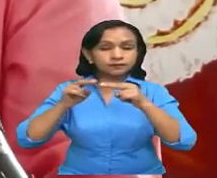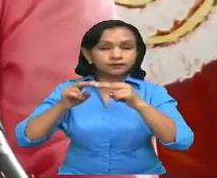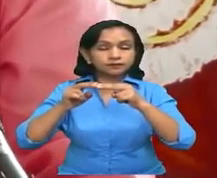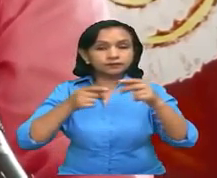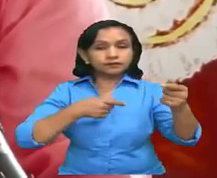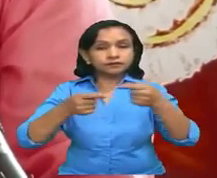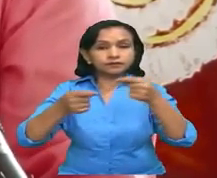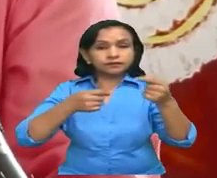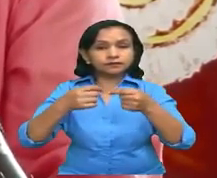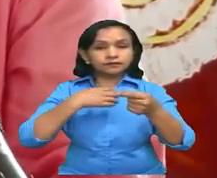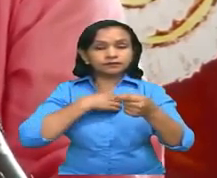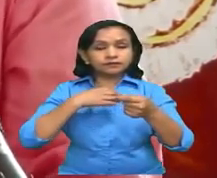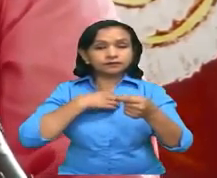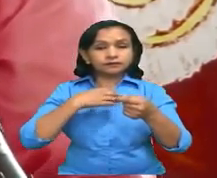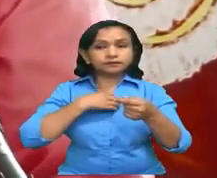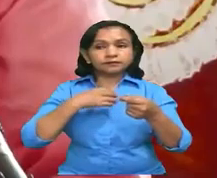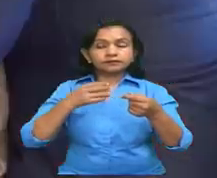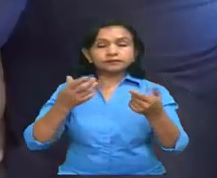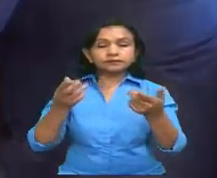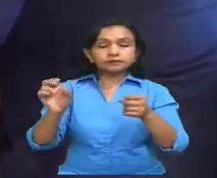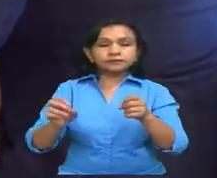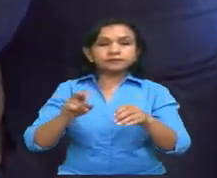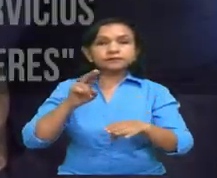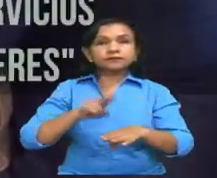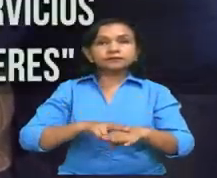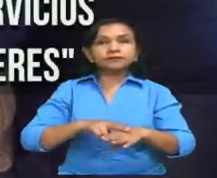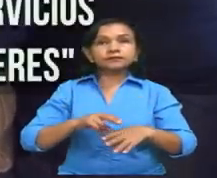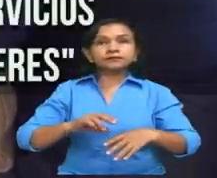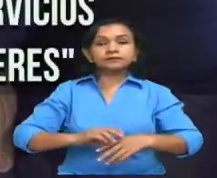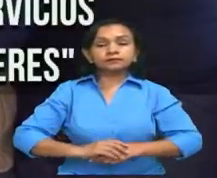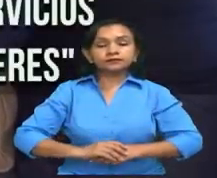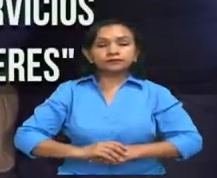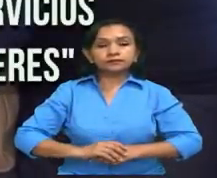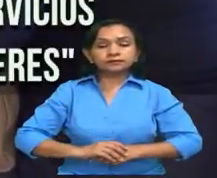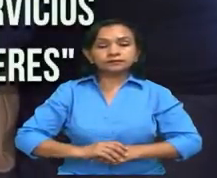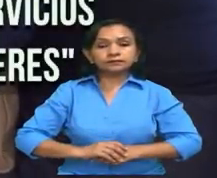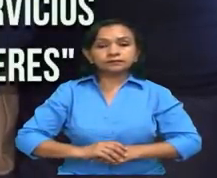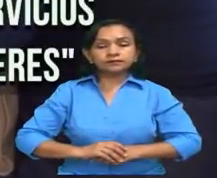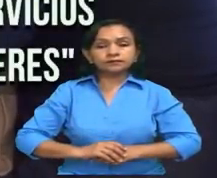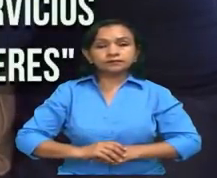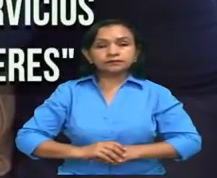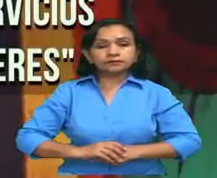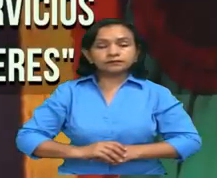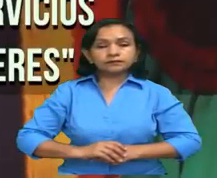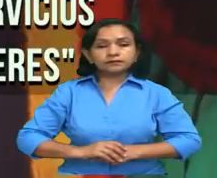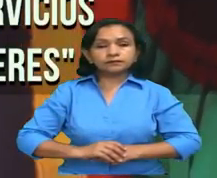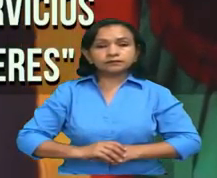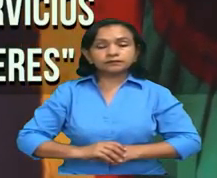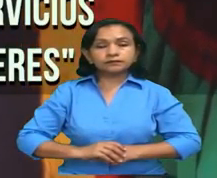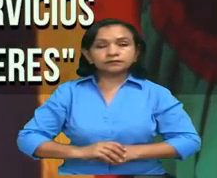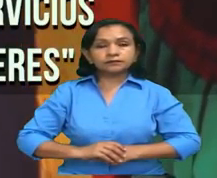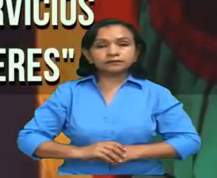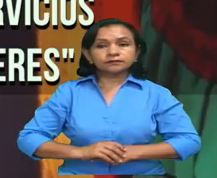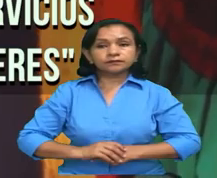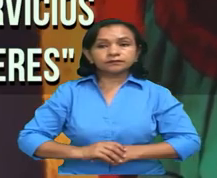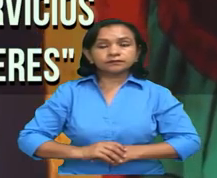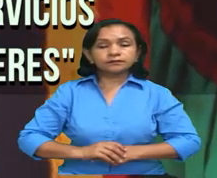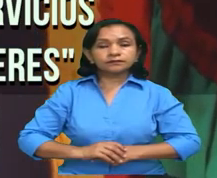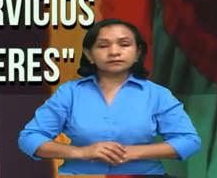Estimados mayoristas internacionales, aquí en este país tienen todas